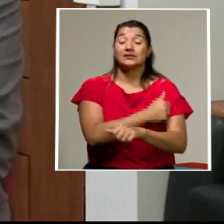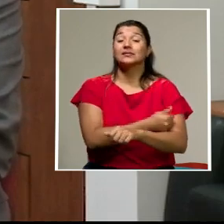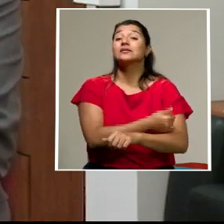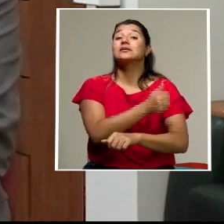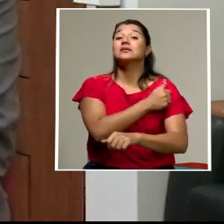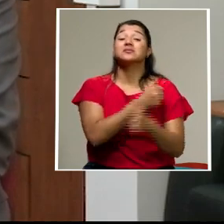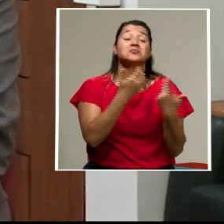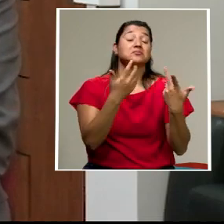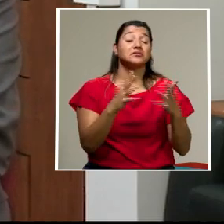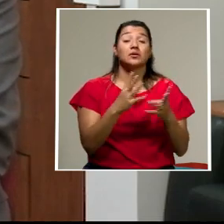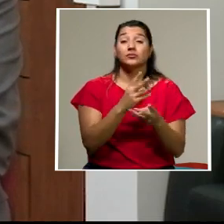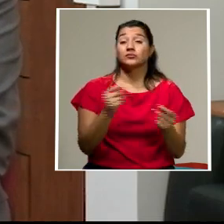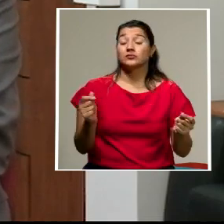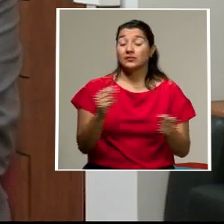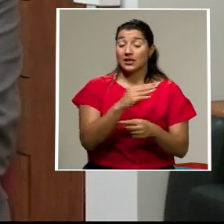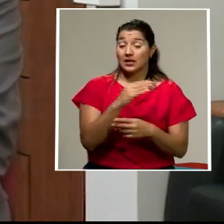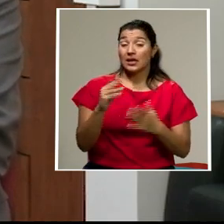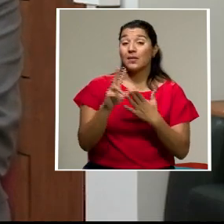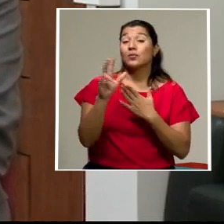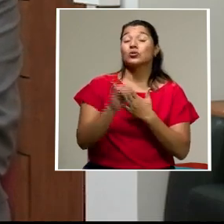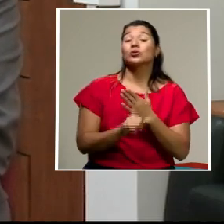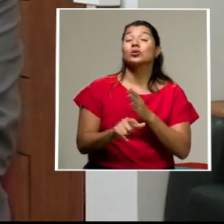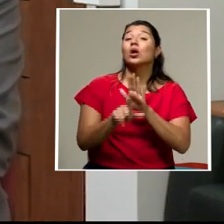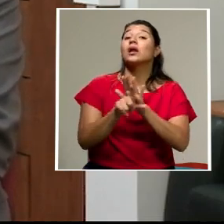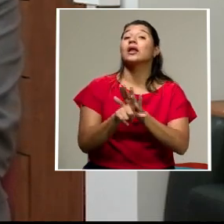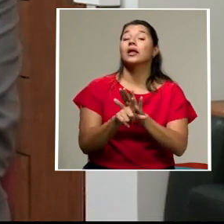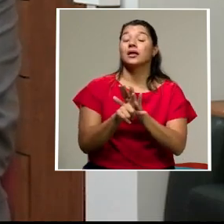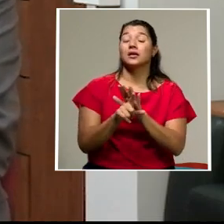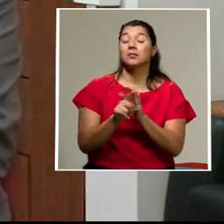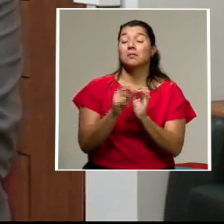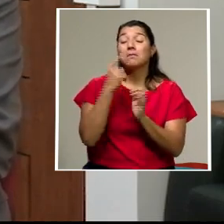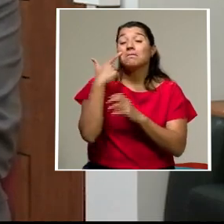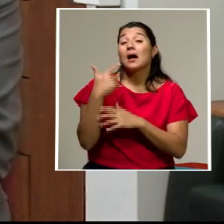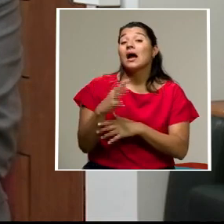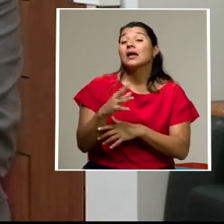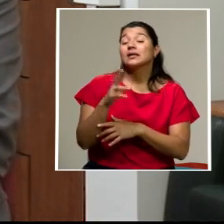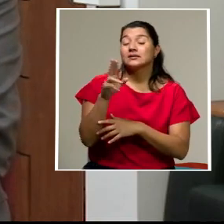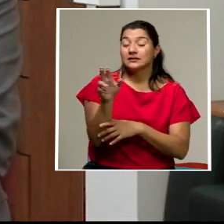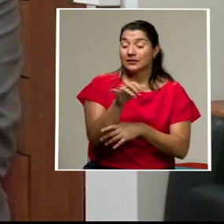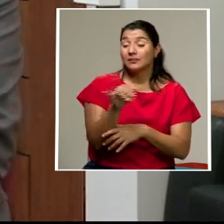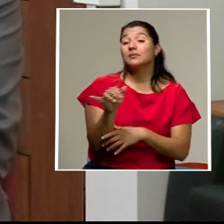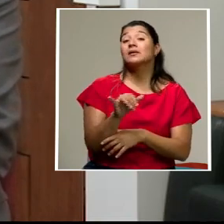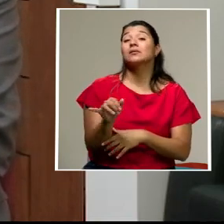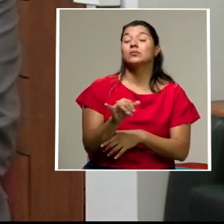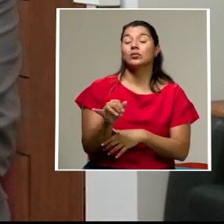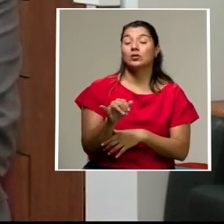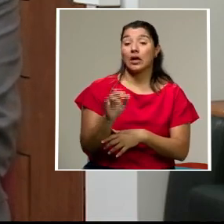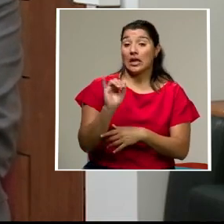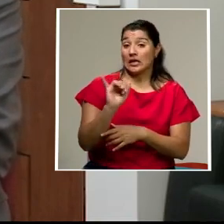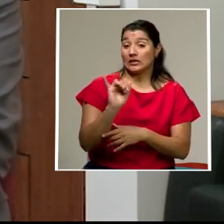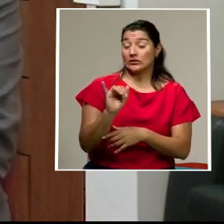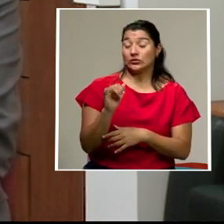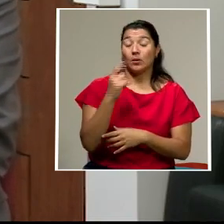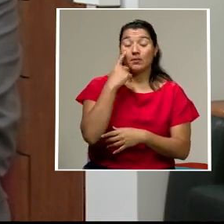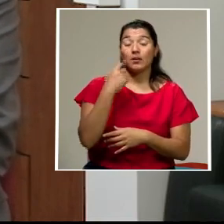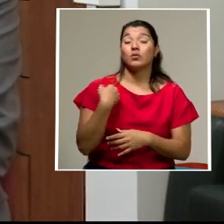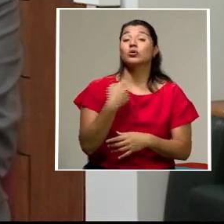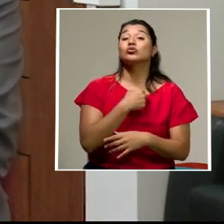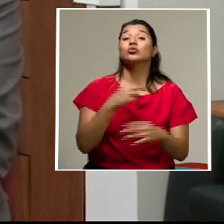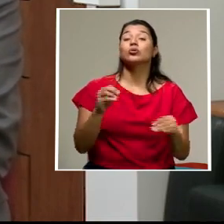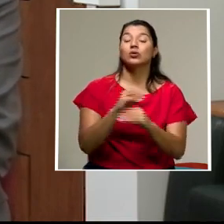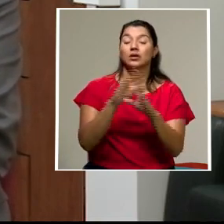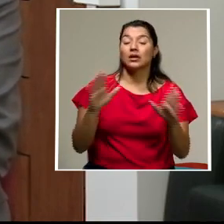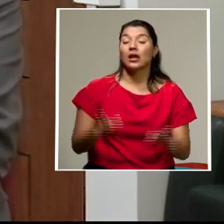en el suelo y que el proyecto de ley pues pasa por encima de la constitucionalidad, así lo vemos nosotros claramente